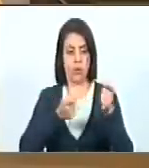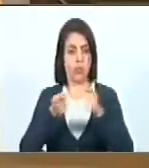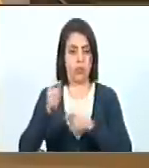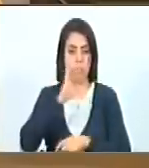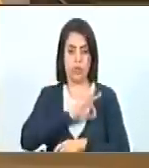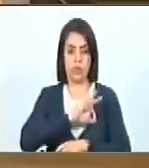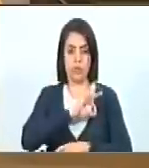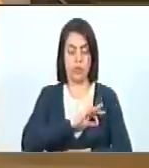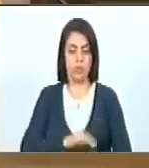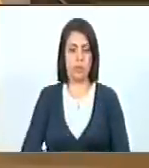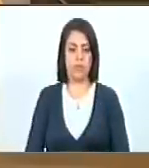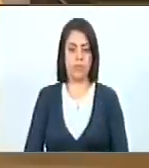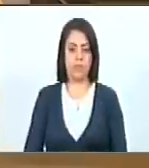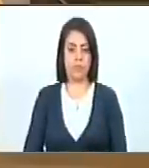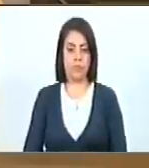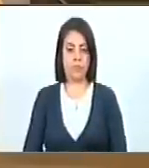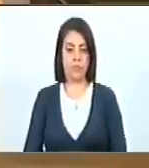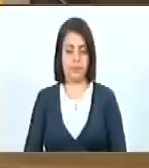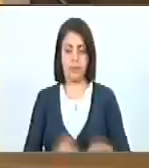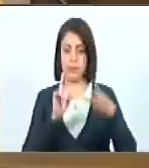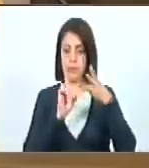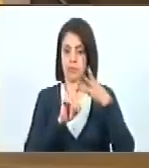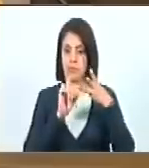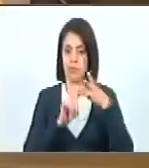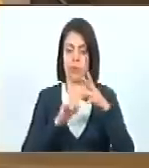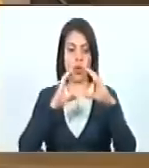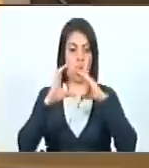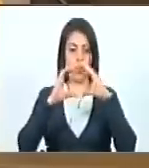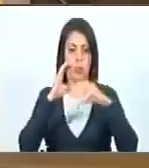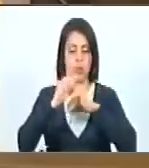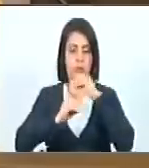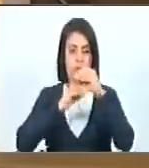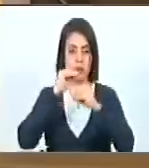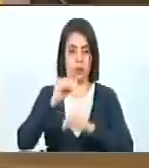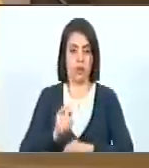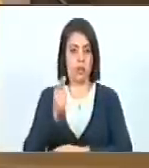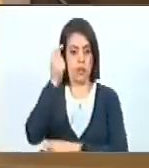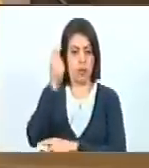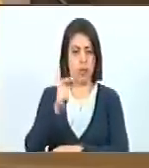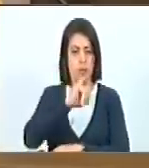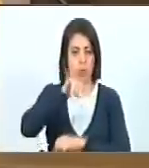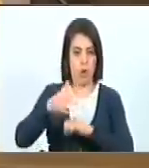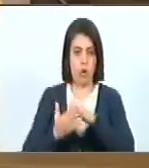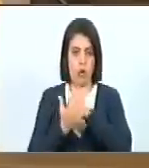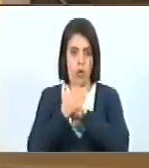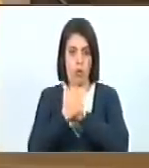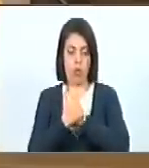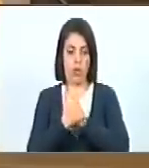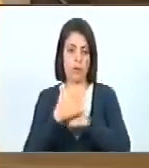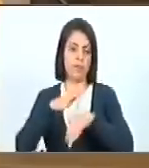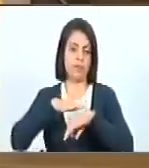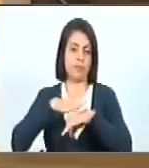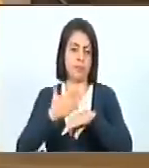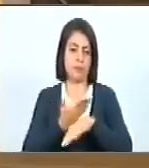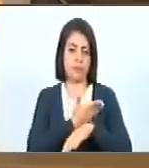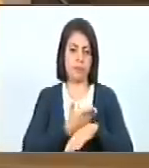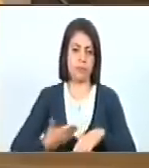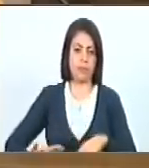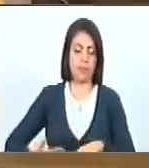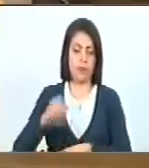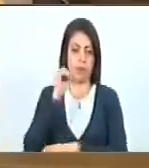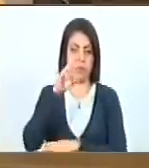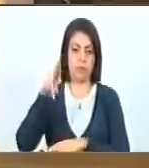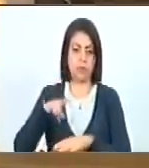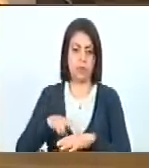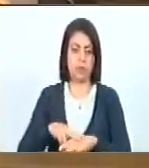Contraloría Social. Tercero, comunicación dirigida al diputado Jorge Rodríguez Gómez, presidente de la